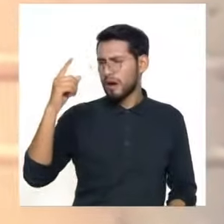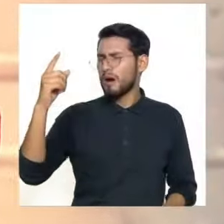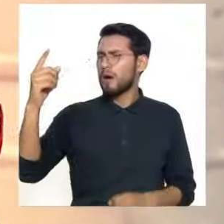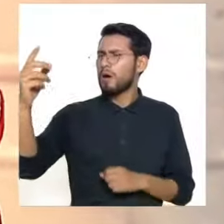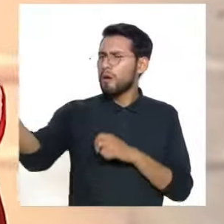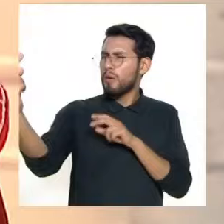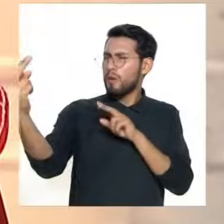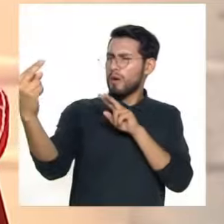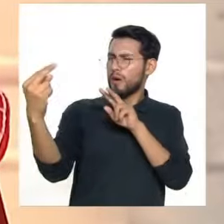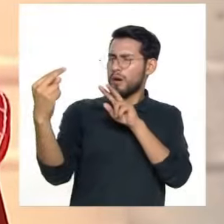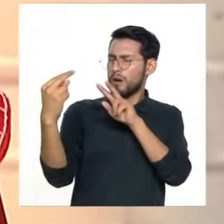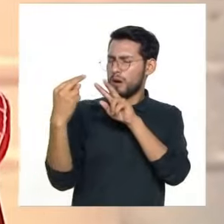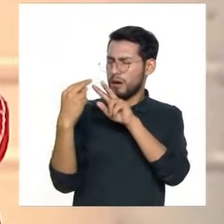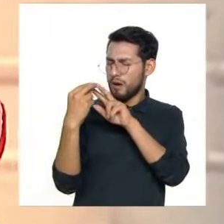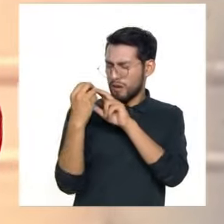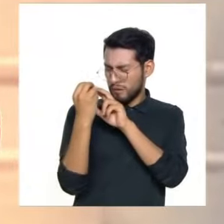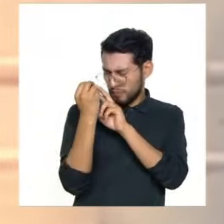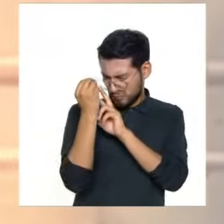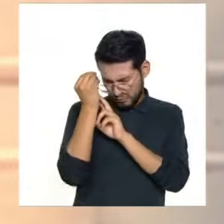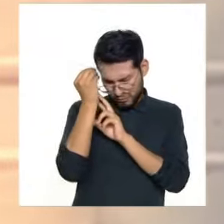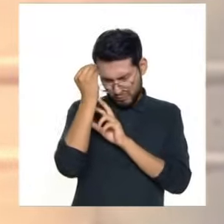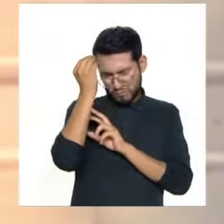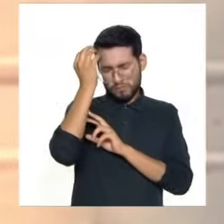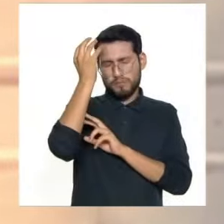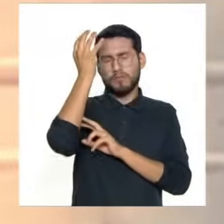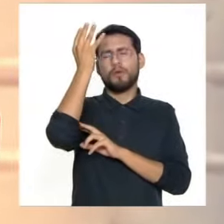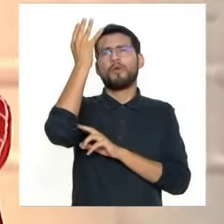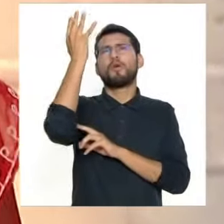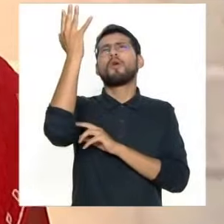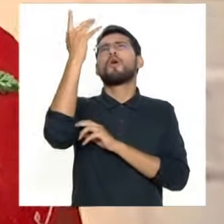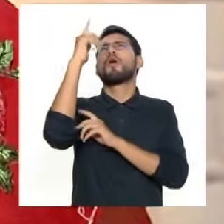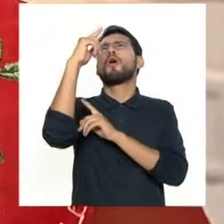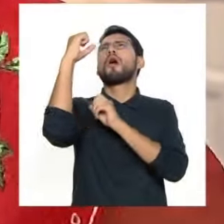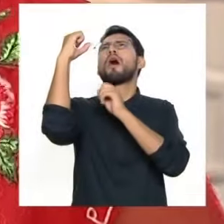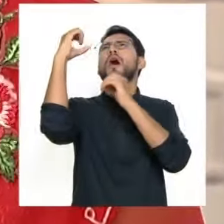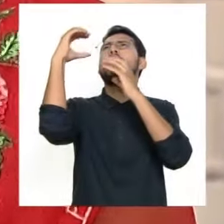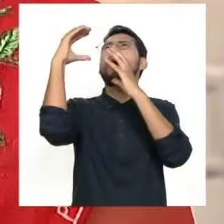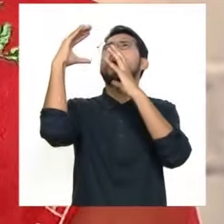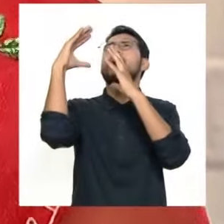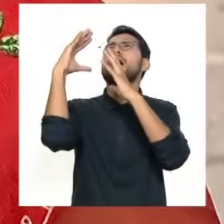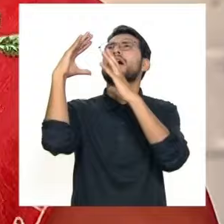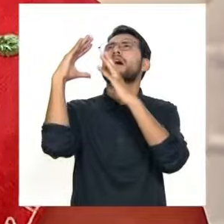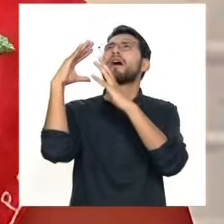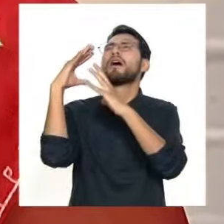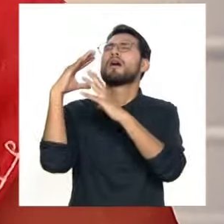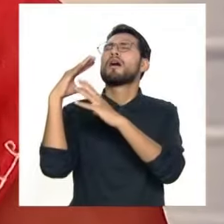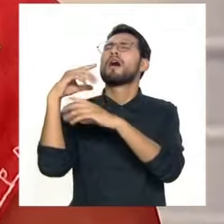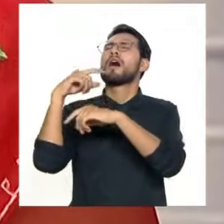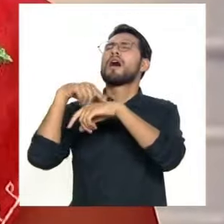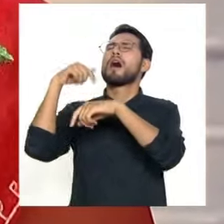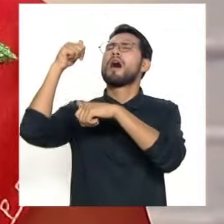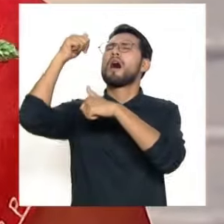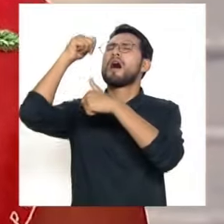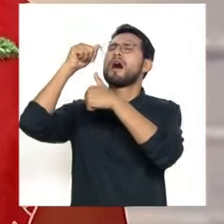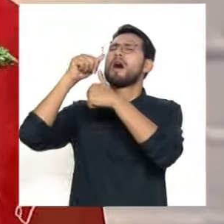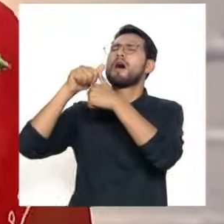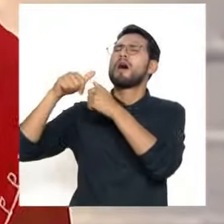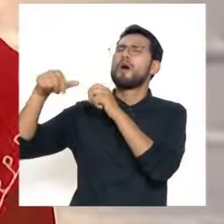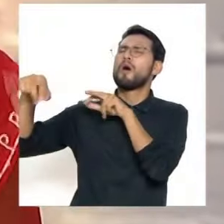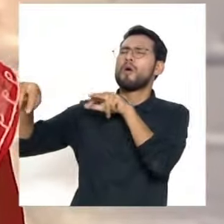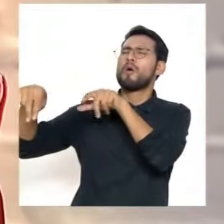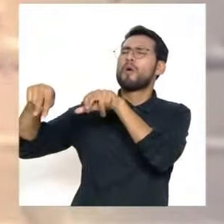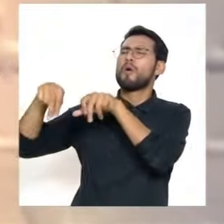regresar alumbrada por la luz la luz del viejo faro